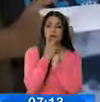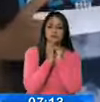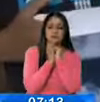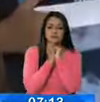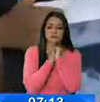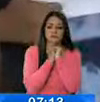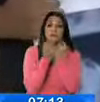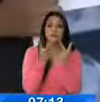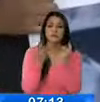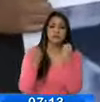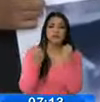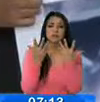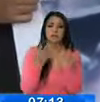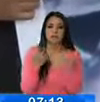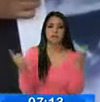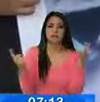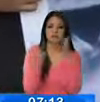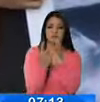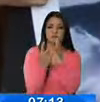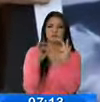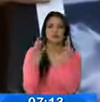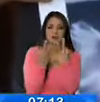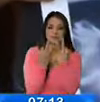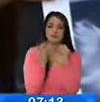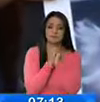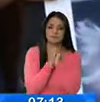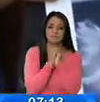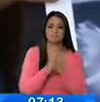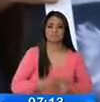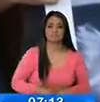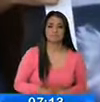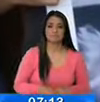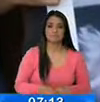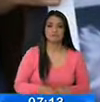reencontrarse con wilson desde los ríos informó o de camacho